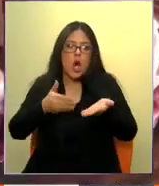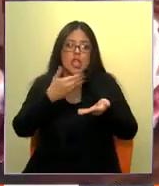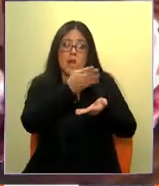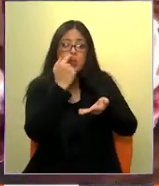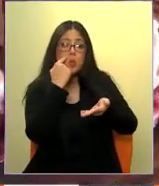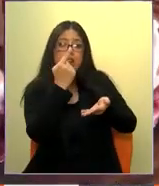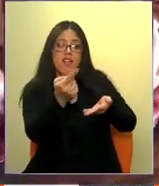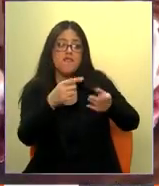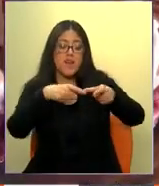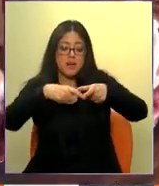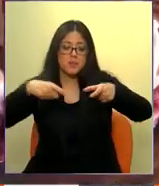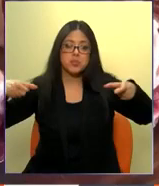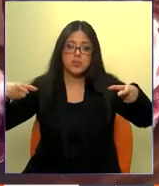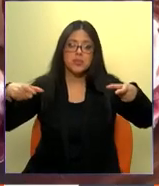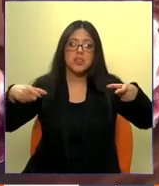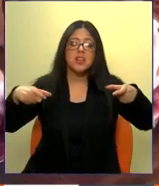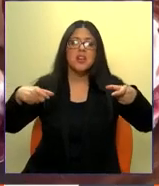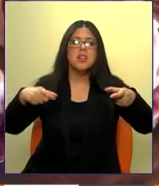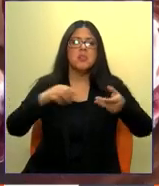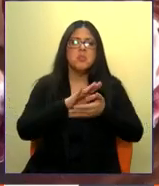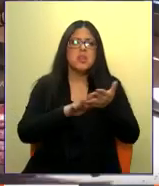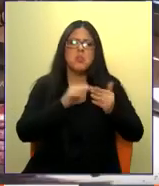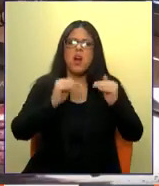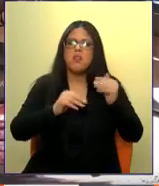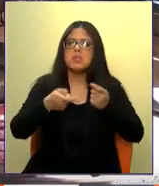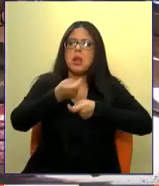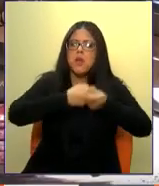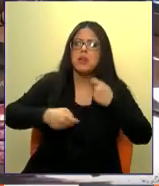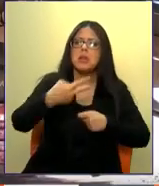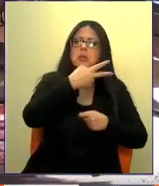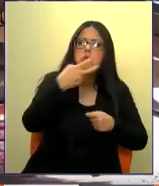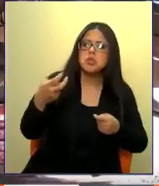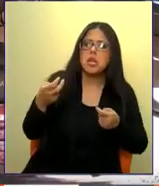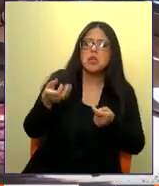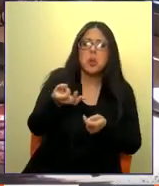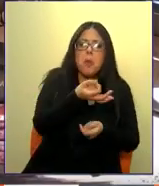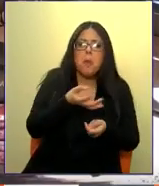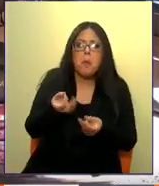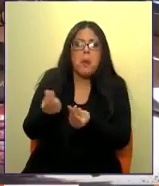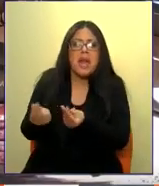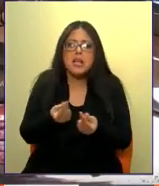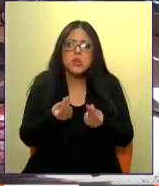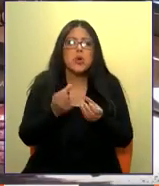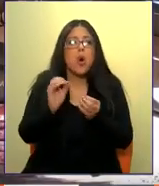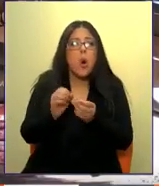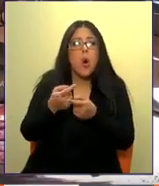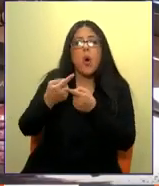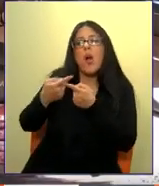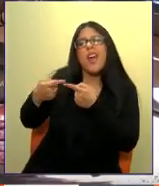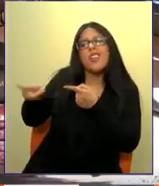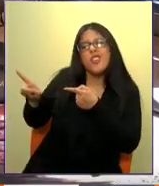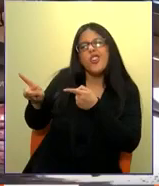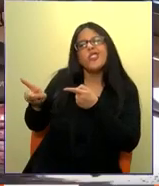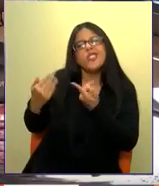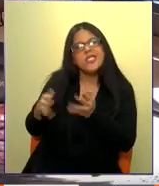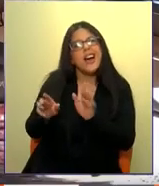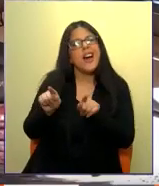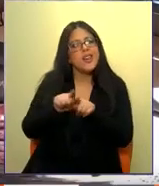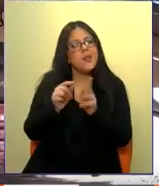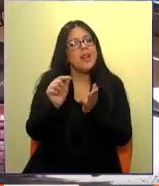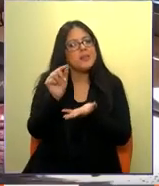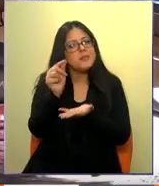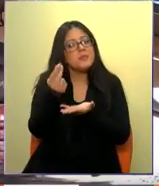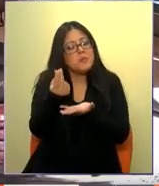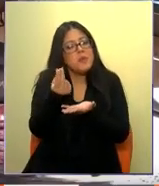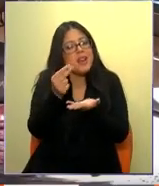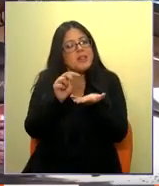puedes encontrar en la carnicería desde 200 pesos, o en otros lados ya se están haciendo un poquito de moda y le están empezando a subir el valor. Pero una carnicería de